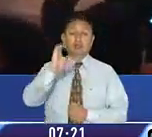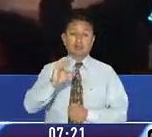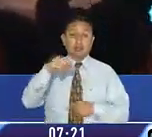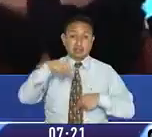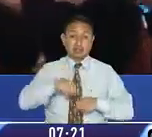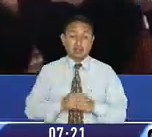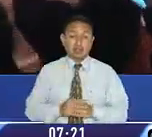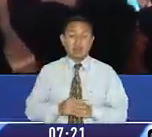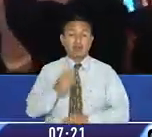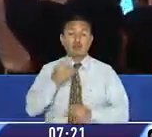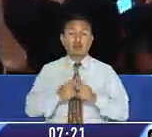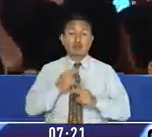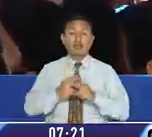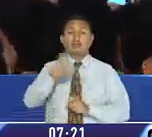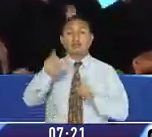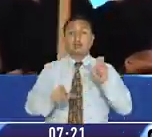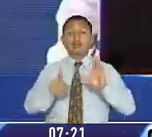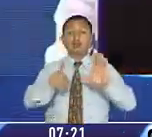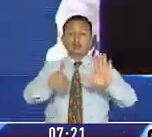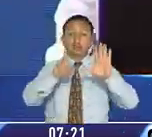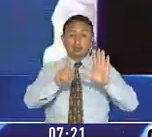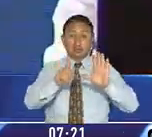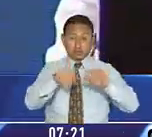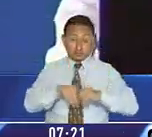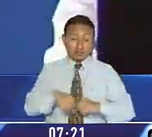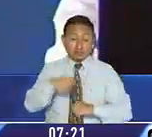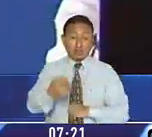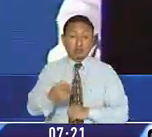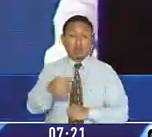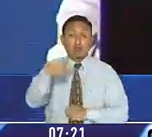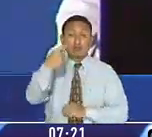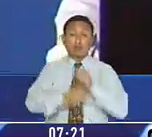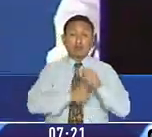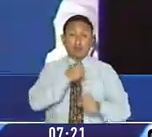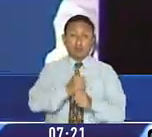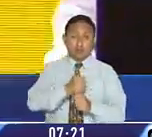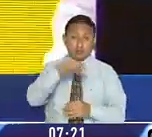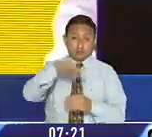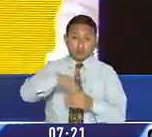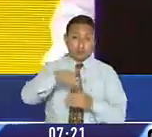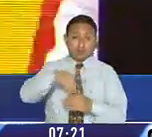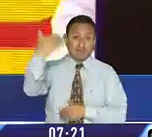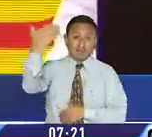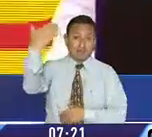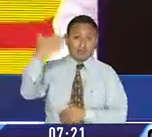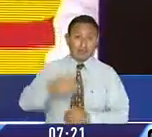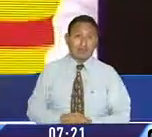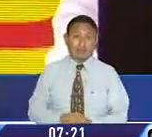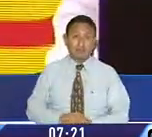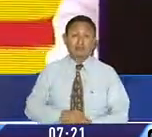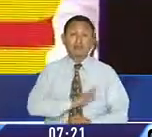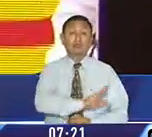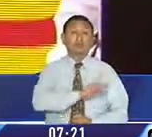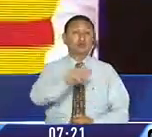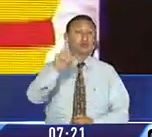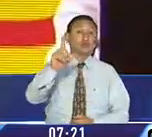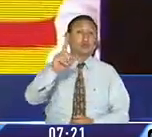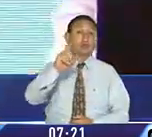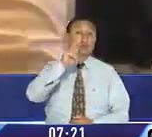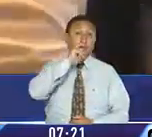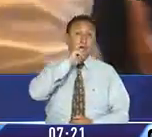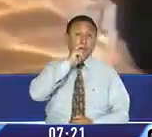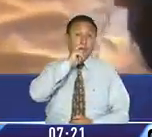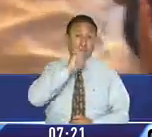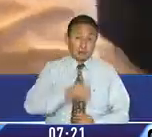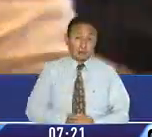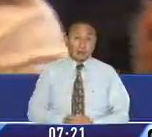6 primeros candidatos que correrán por las alcaldías de distintos cantones en la provincia del Guayas. El líder social cristiano y exalcalde de